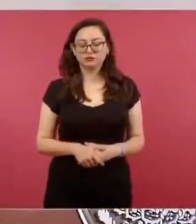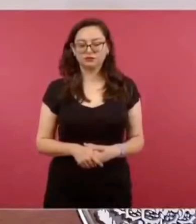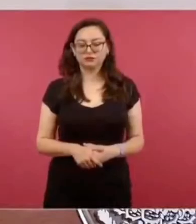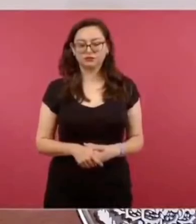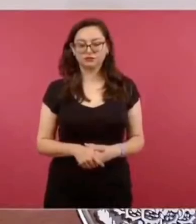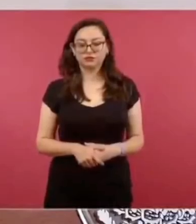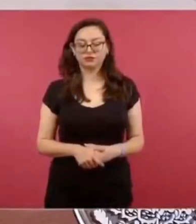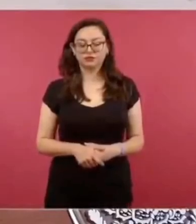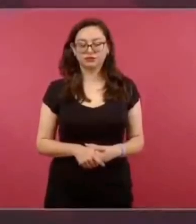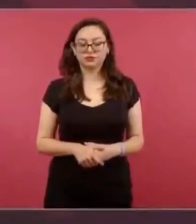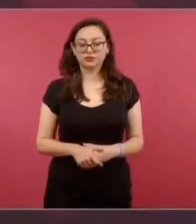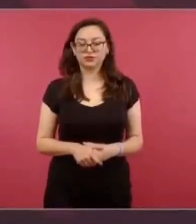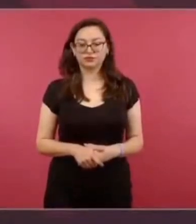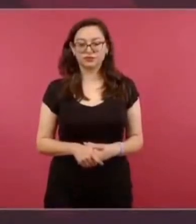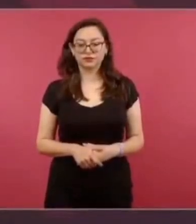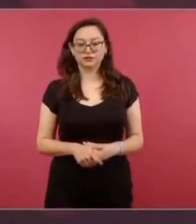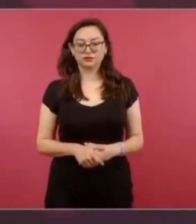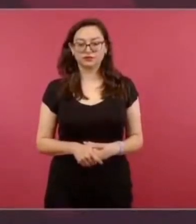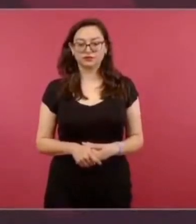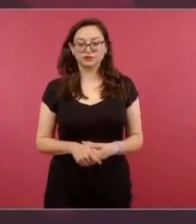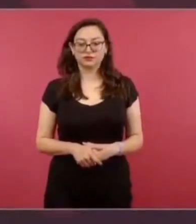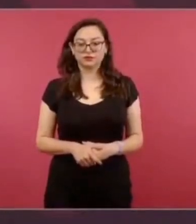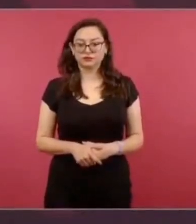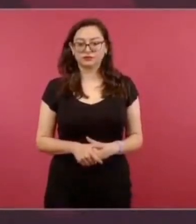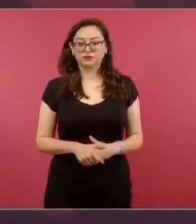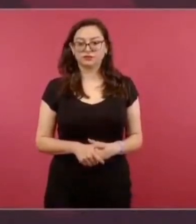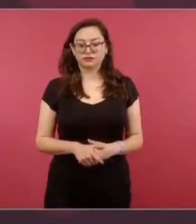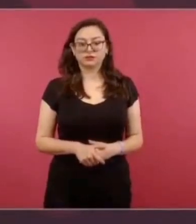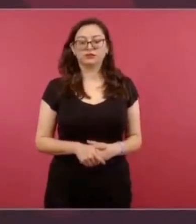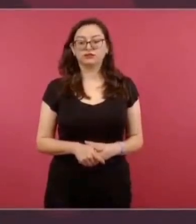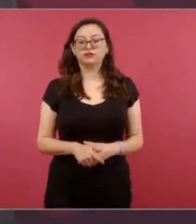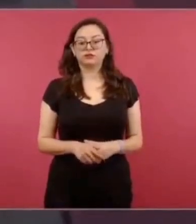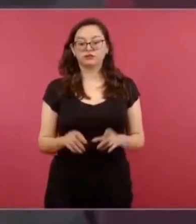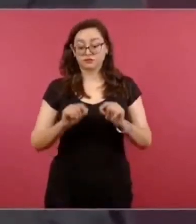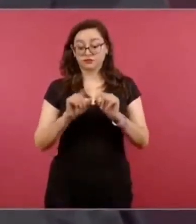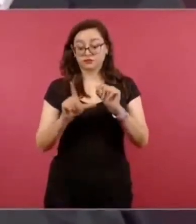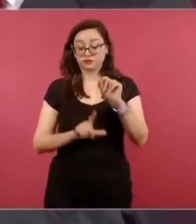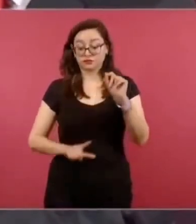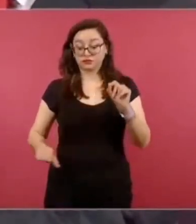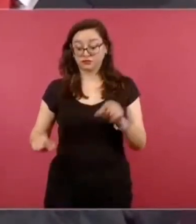Entonces, no, México está en su mejor momento